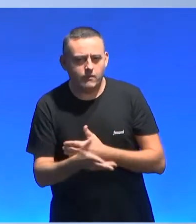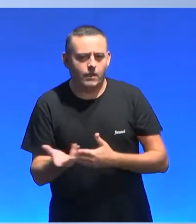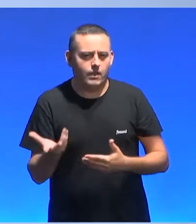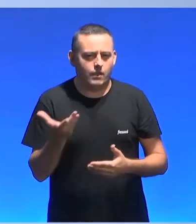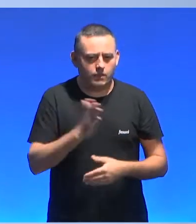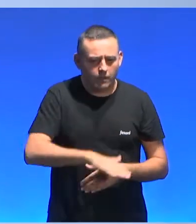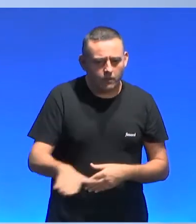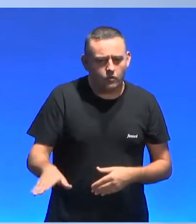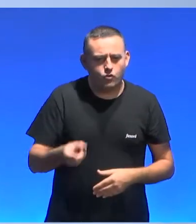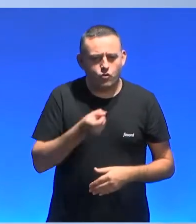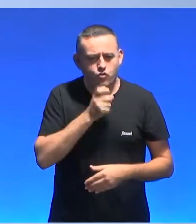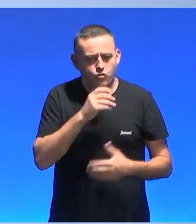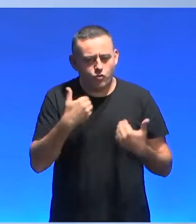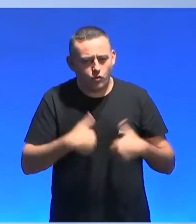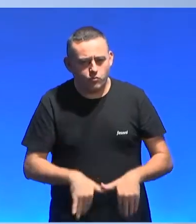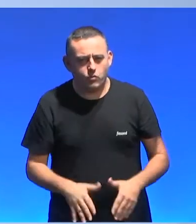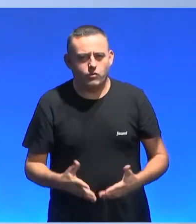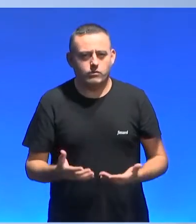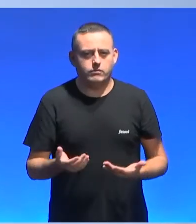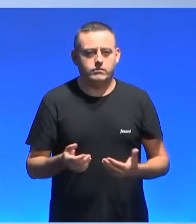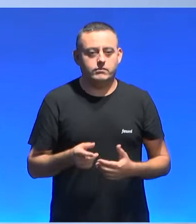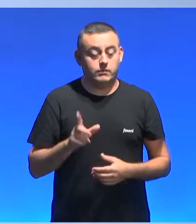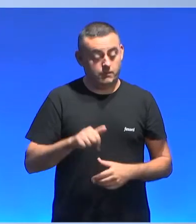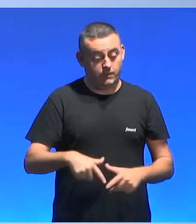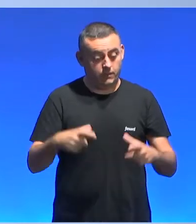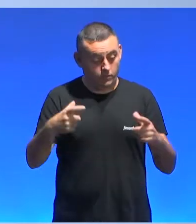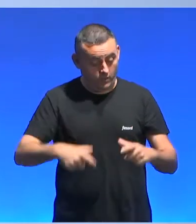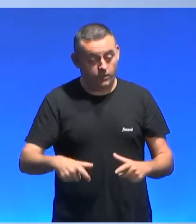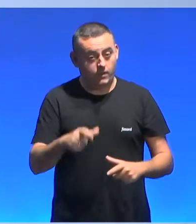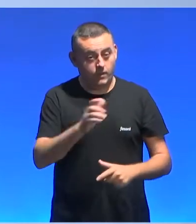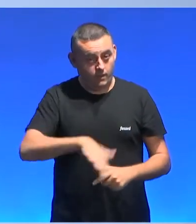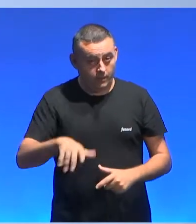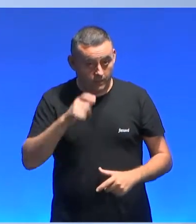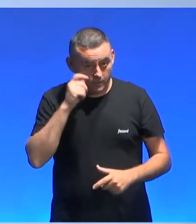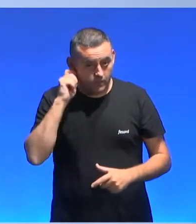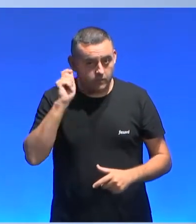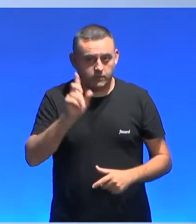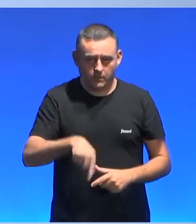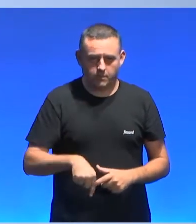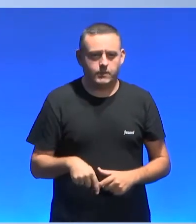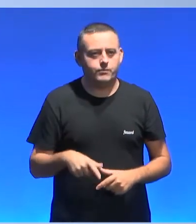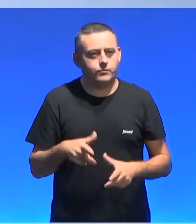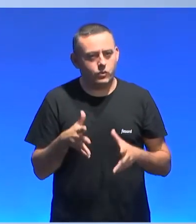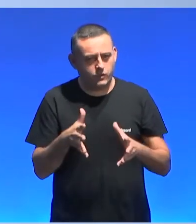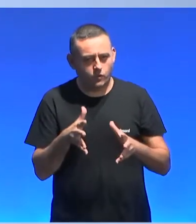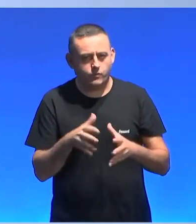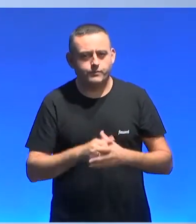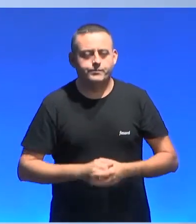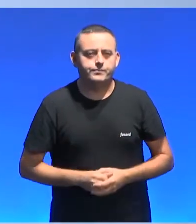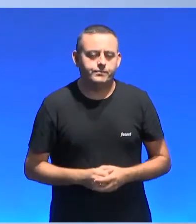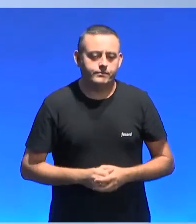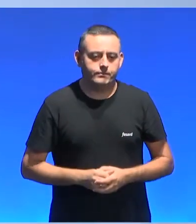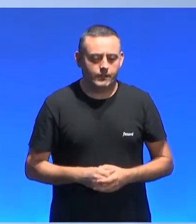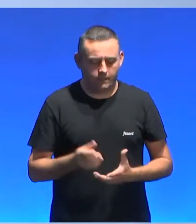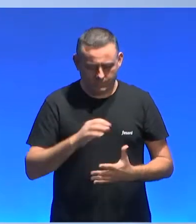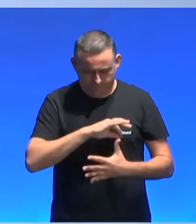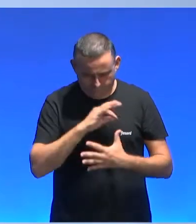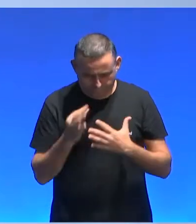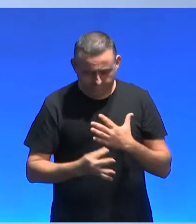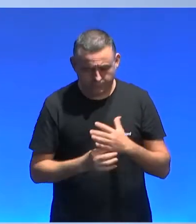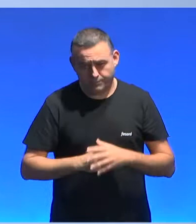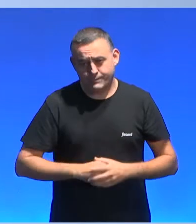nace, cómo ser niño, la ciudad de los niños y las niñas, el consejo, entre otros, muchísimos. Su trabajo ha